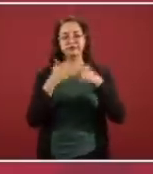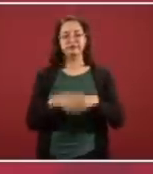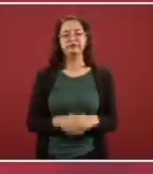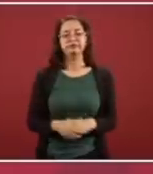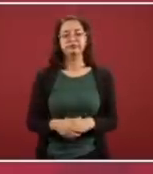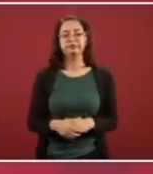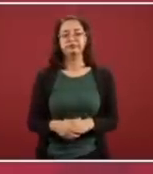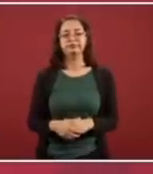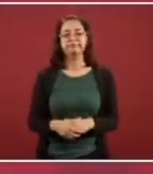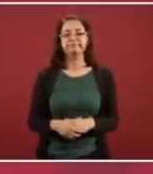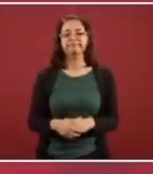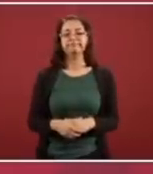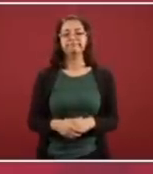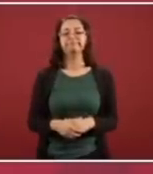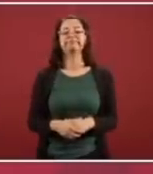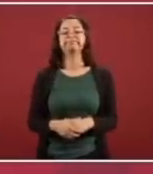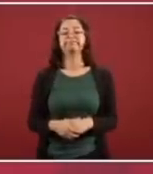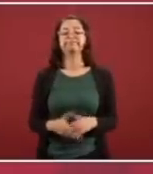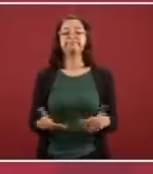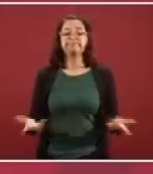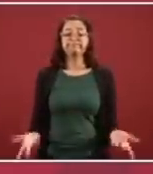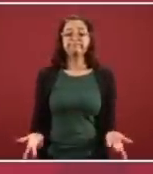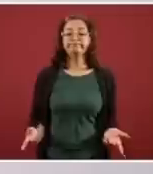Entonces, hay que